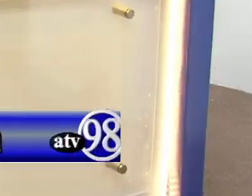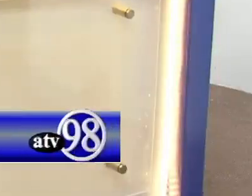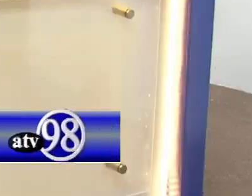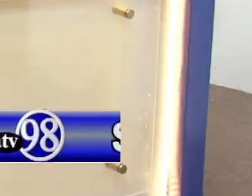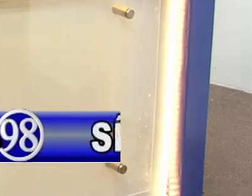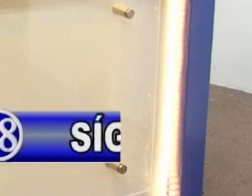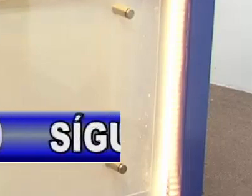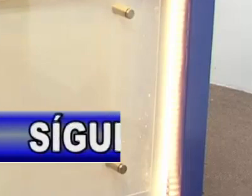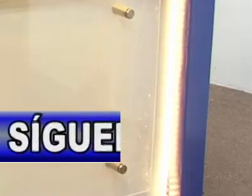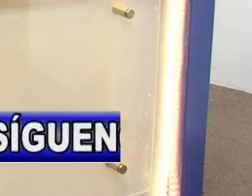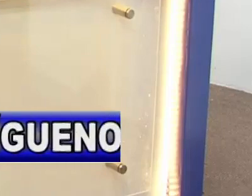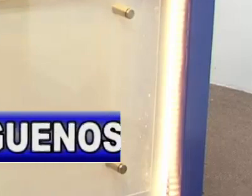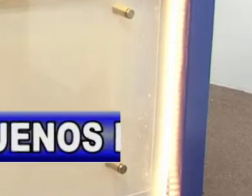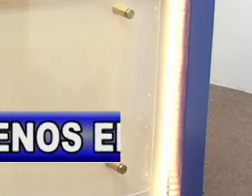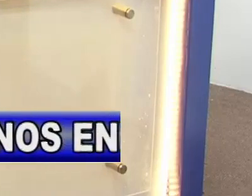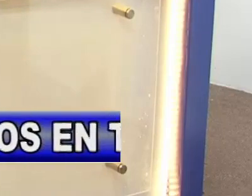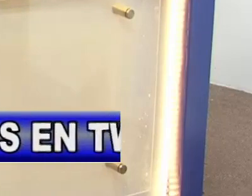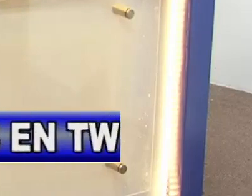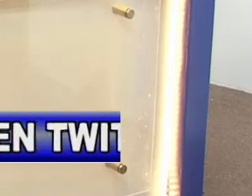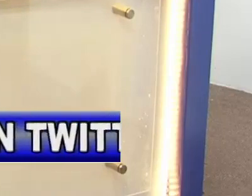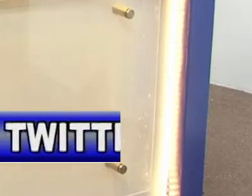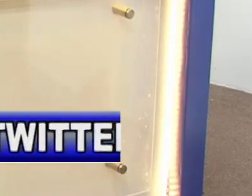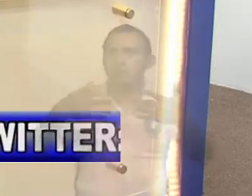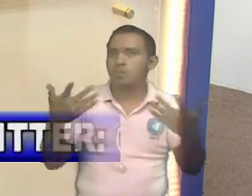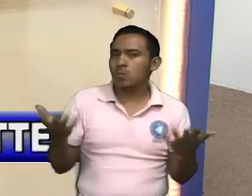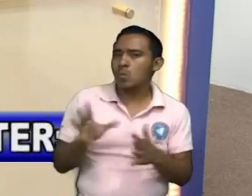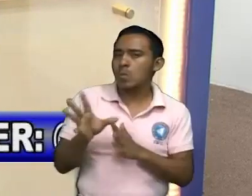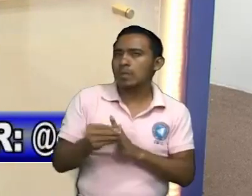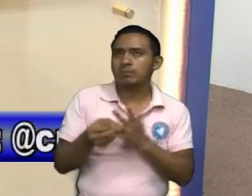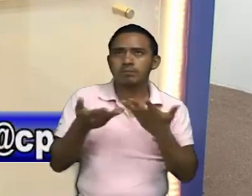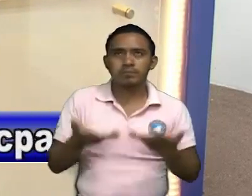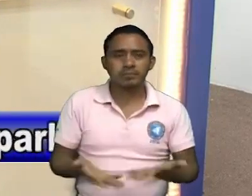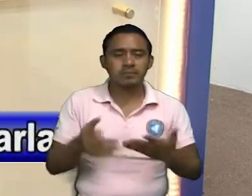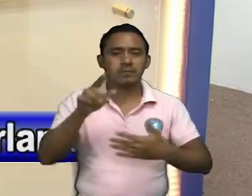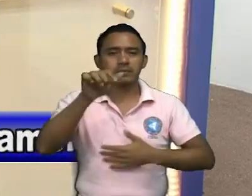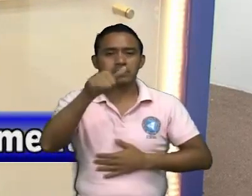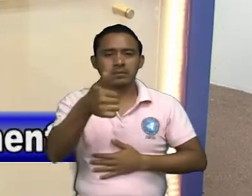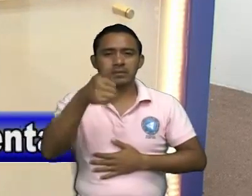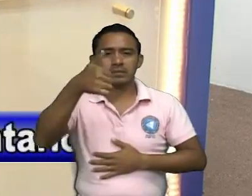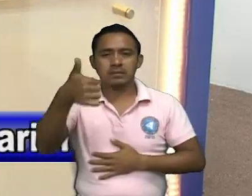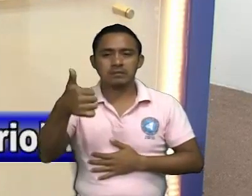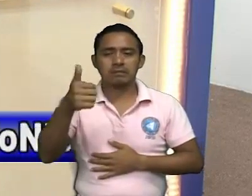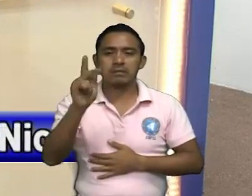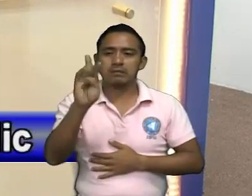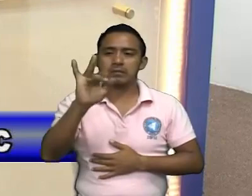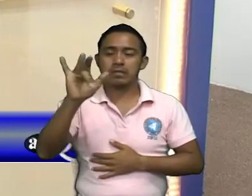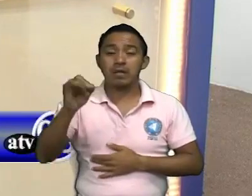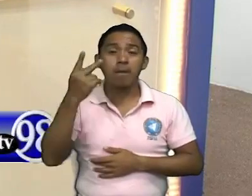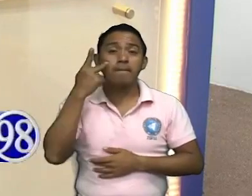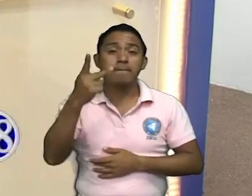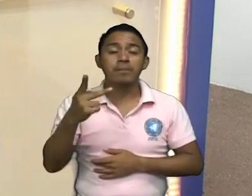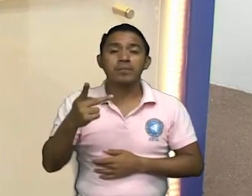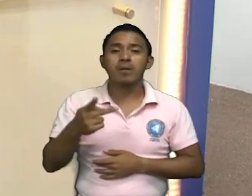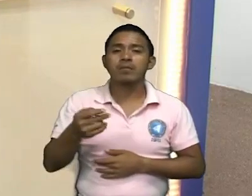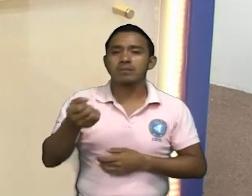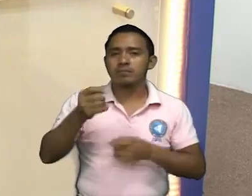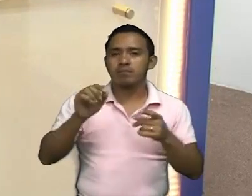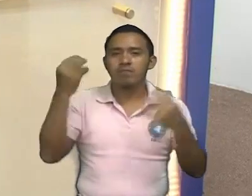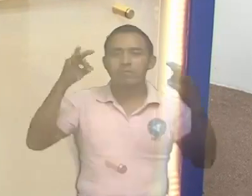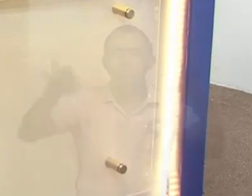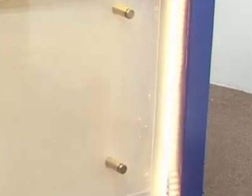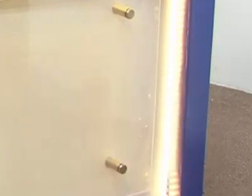La hamburguesa más grande del mundo pesa nada más y nada menos que 66 kilos. Esto y más en nuestro segmento Lo